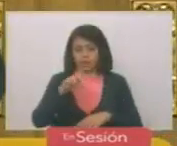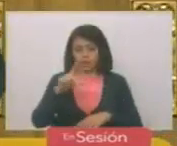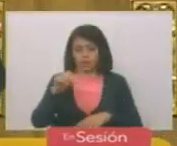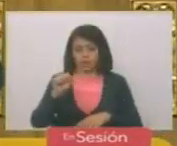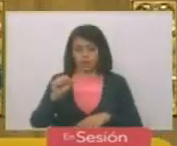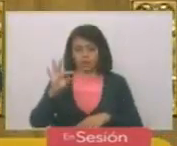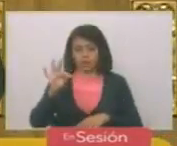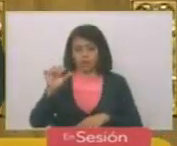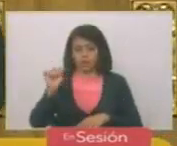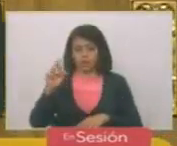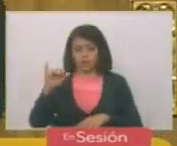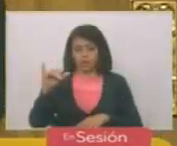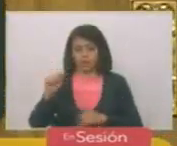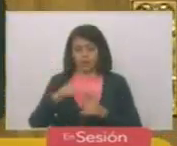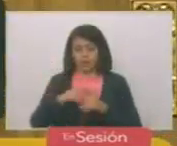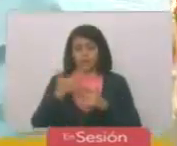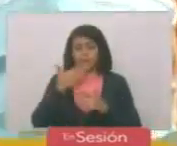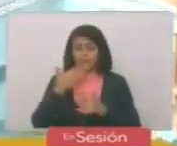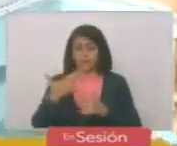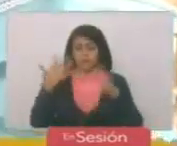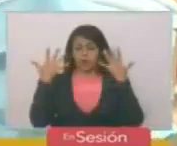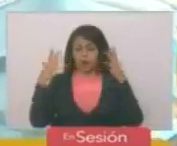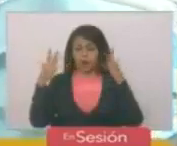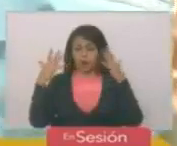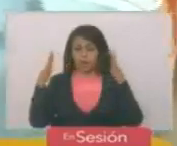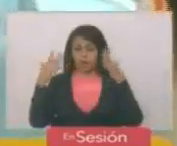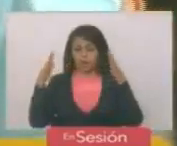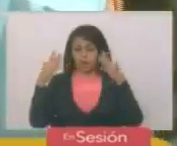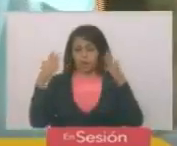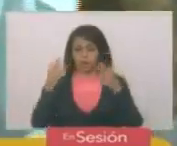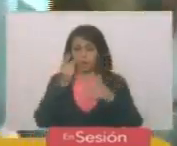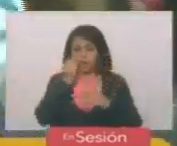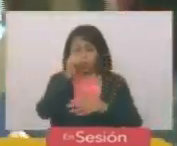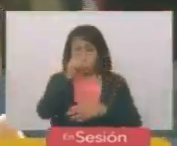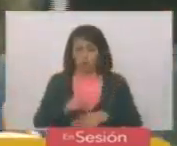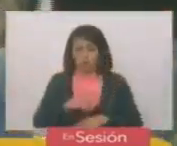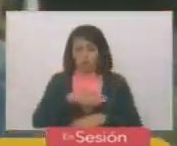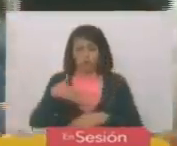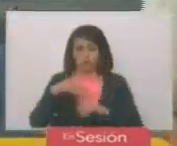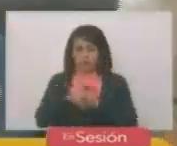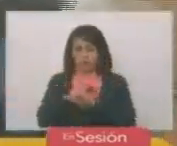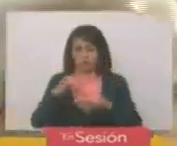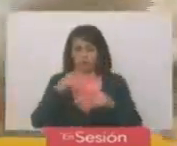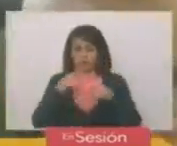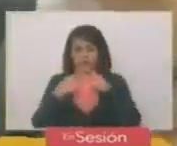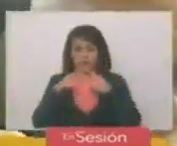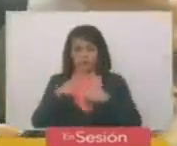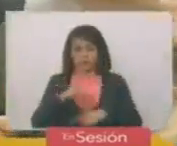Tortosa, y pedimos un aplauso para él. Quisiéramos terminar señalando,